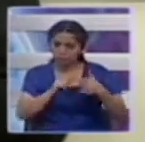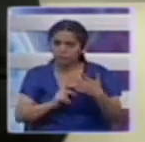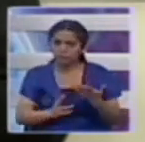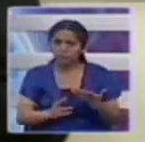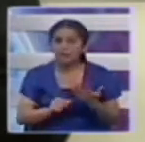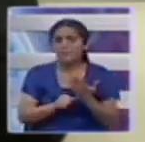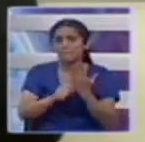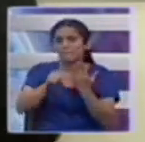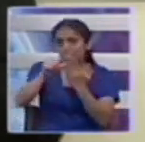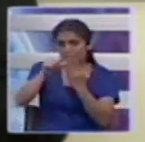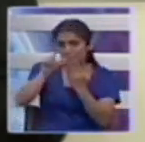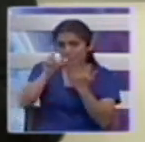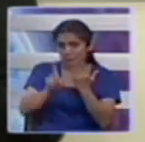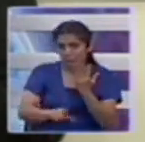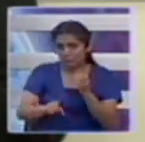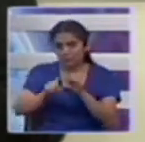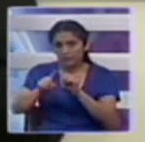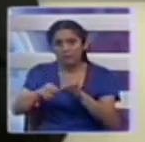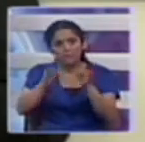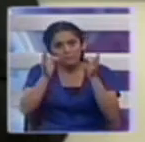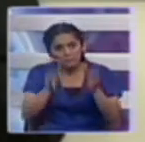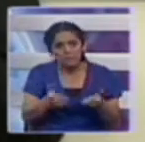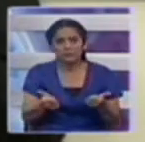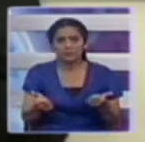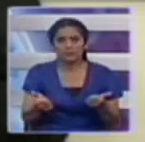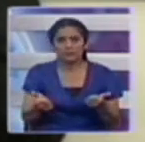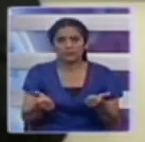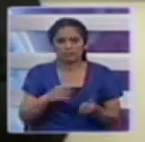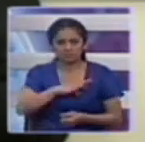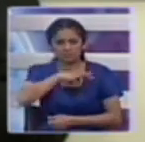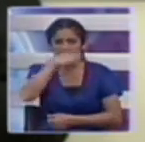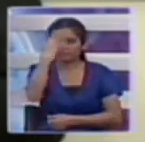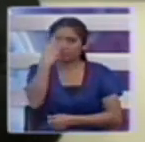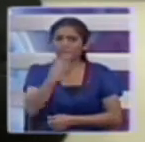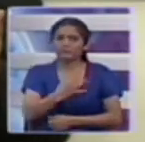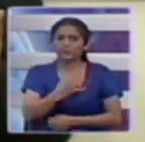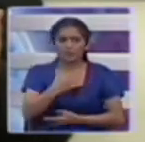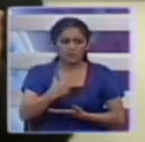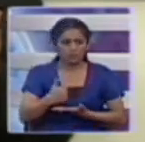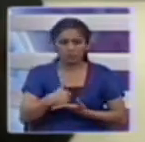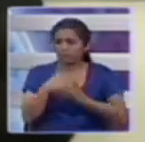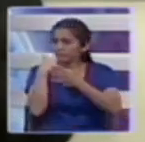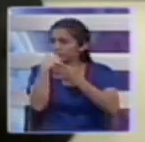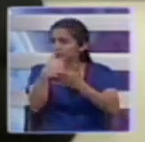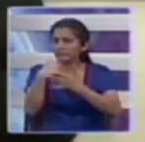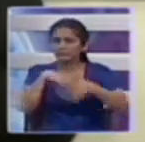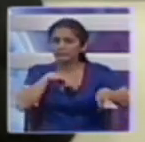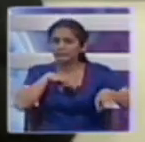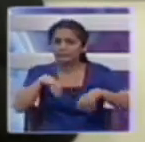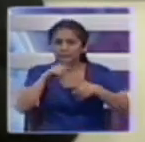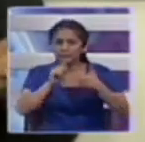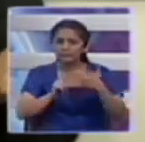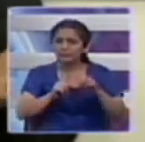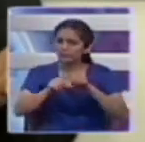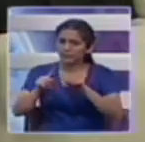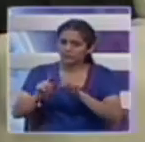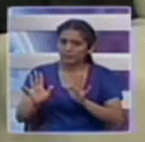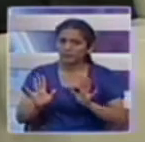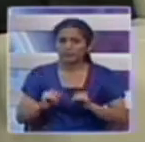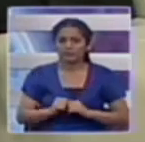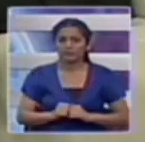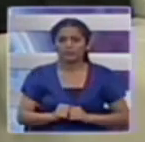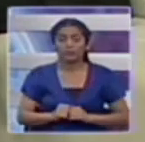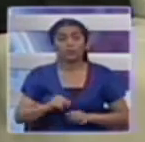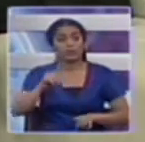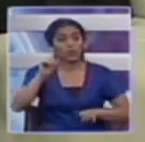hemos desempeñado, los líderes de país, somos gente honesta, buena, y que nos hemos sometido a todas las auditorías, bueno, y controles. Han habido